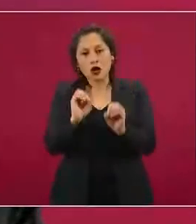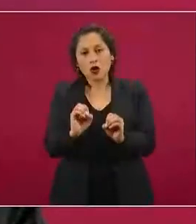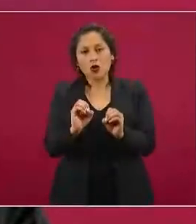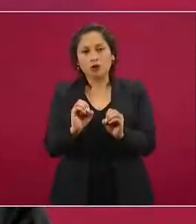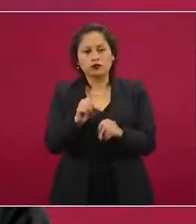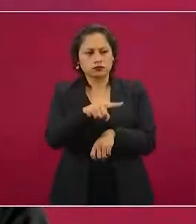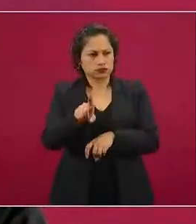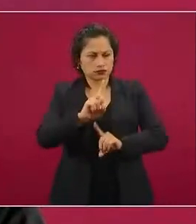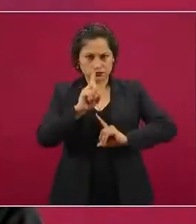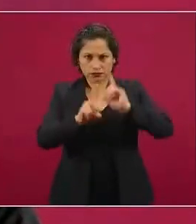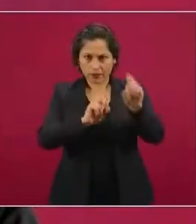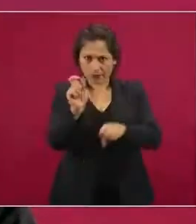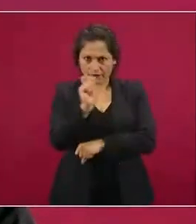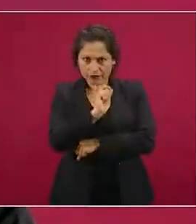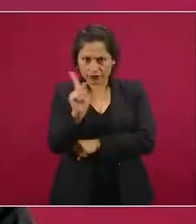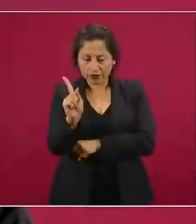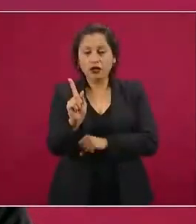profesionales,